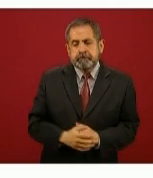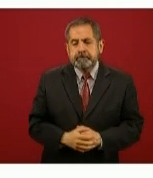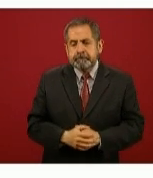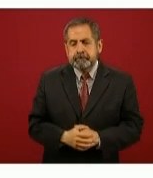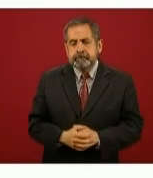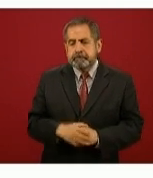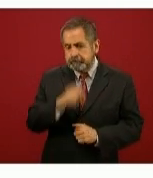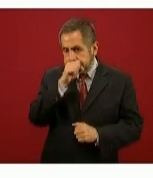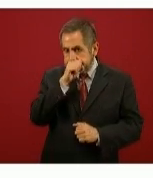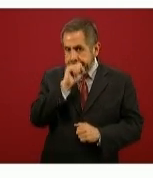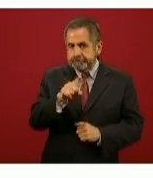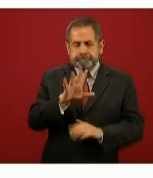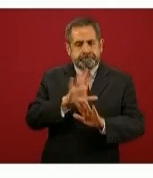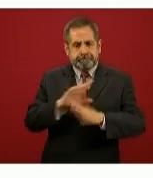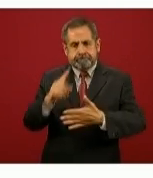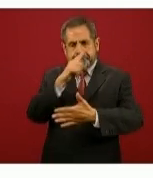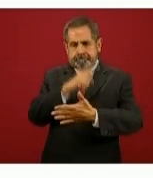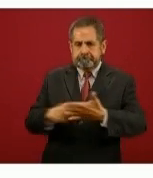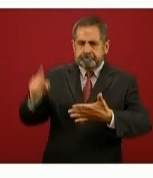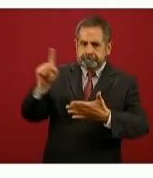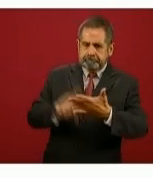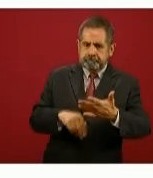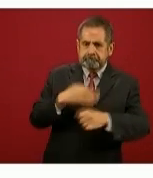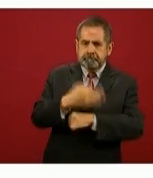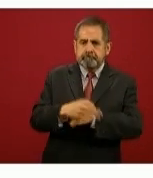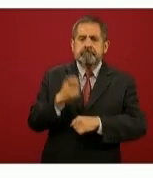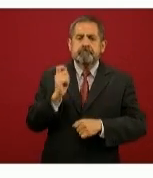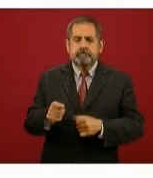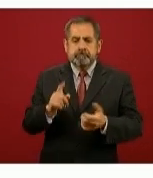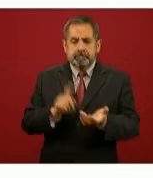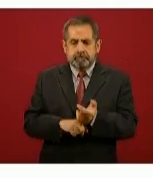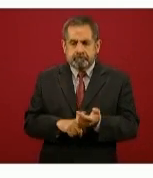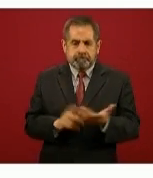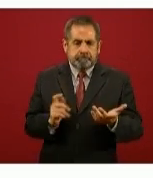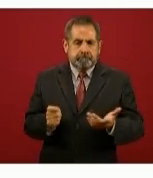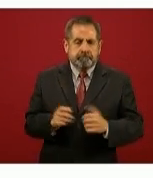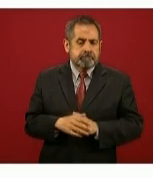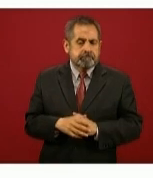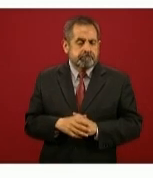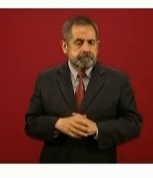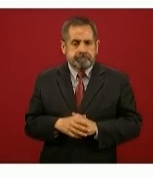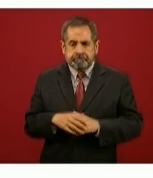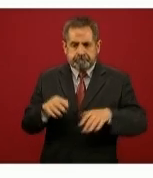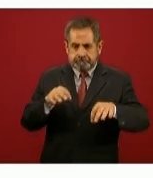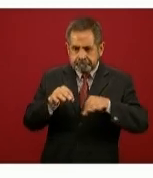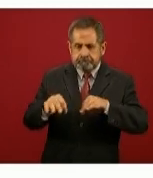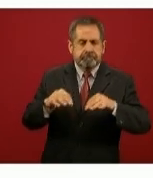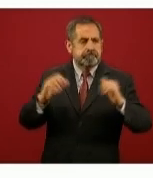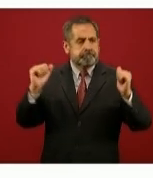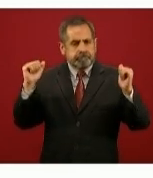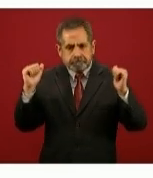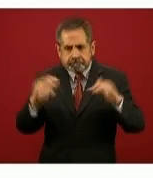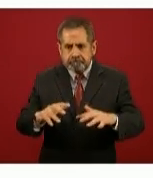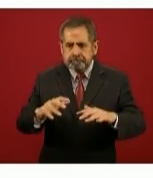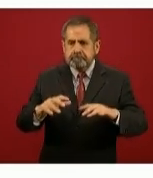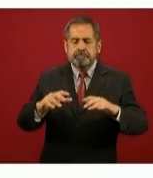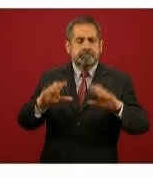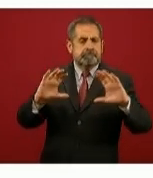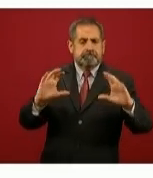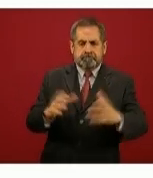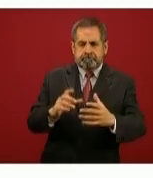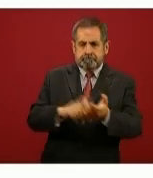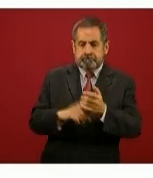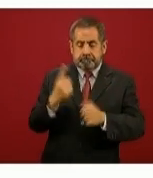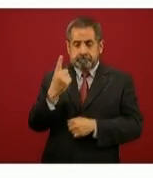hemos definido suspender temporalmente, por las mismas fechas, eventos y reuniones de concentración